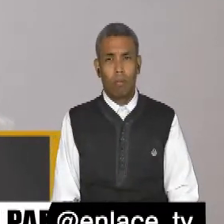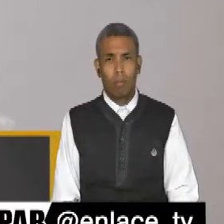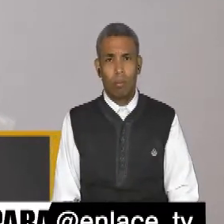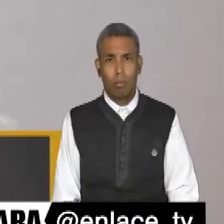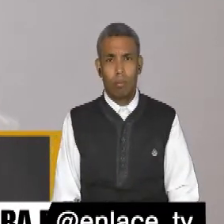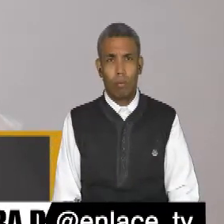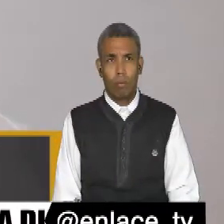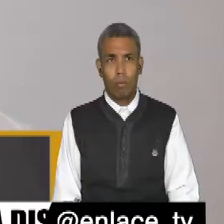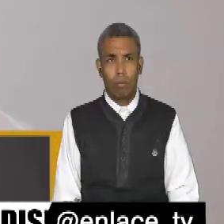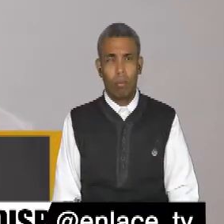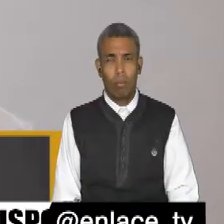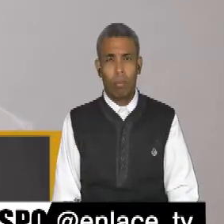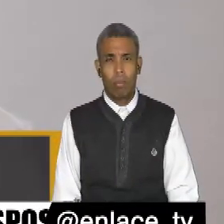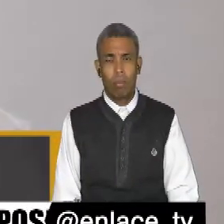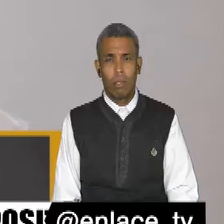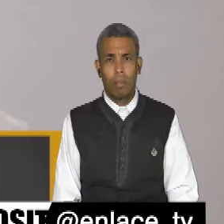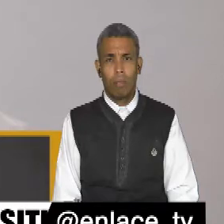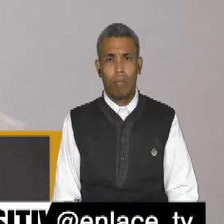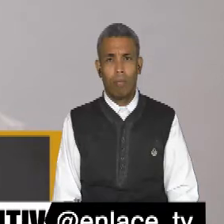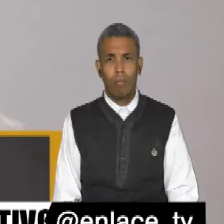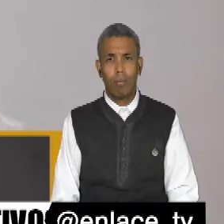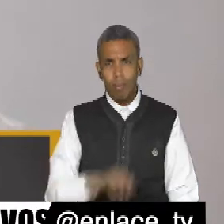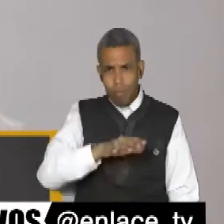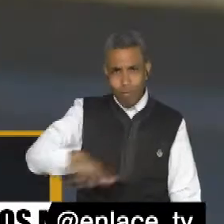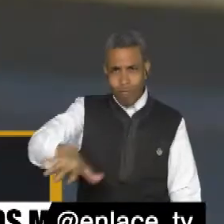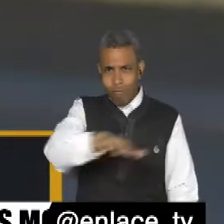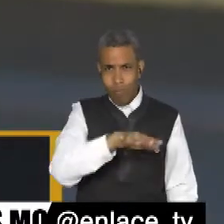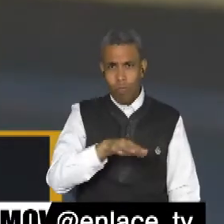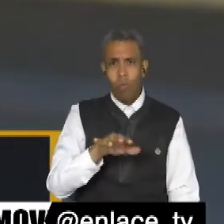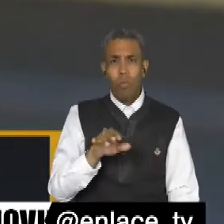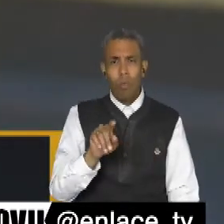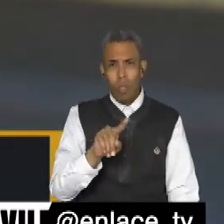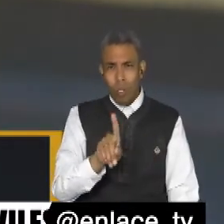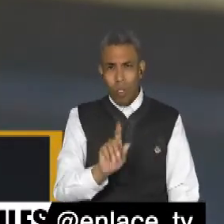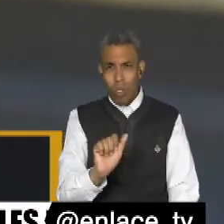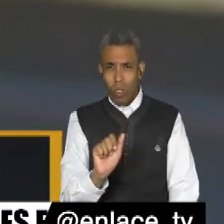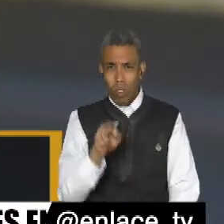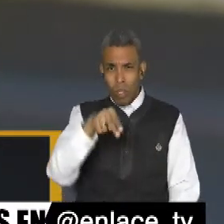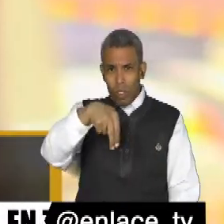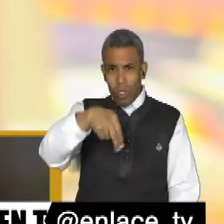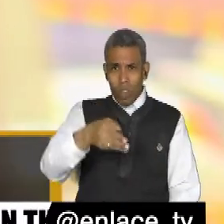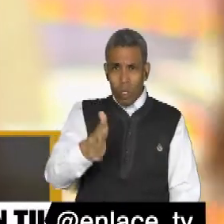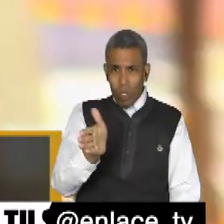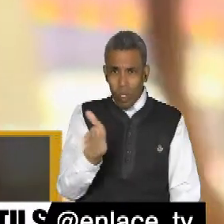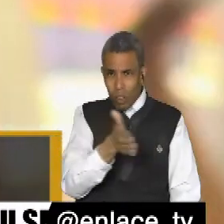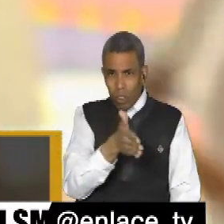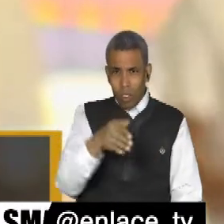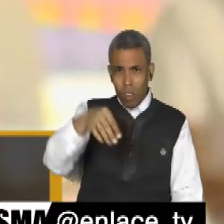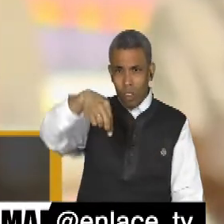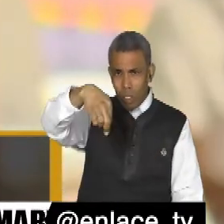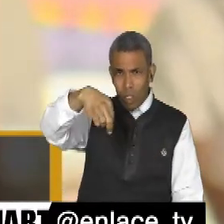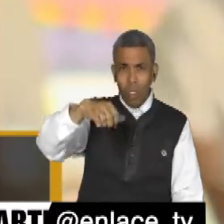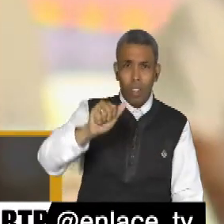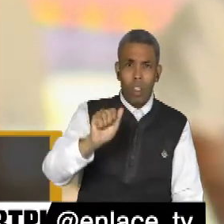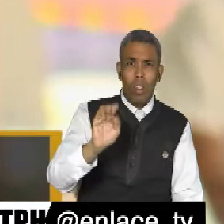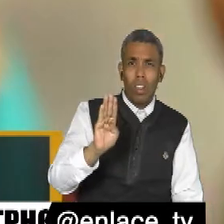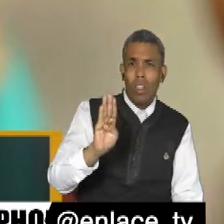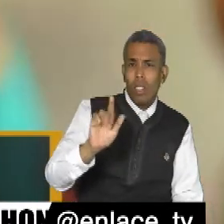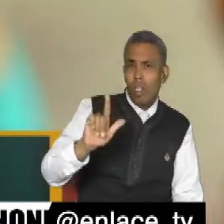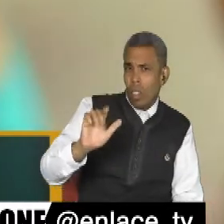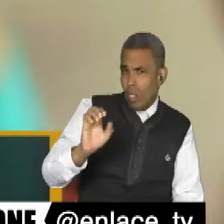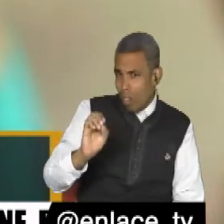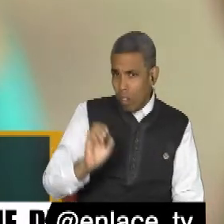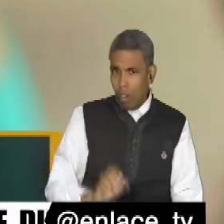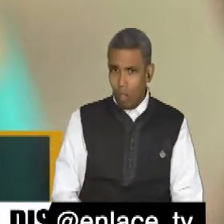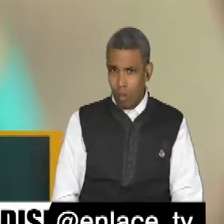que San Pablo, como municipio, la alcaldía de allí no los derivó a la